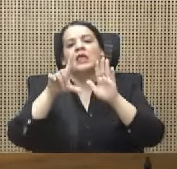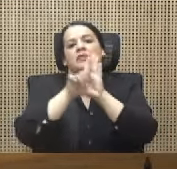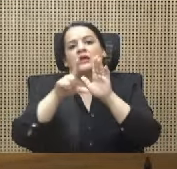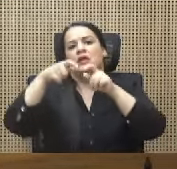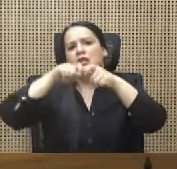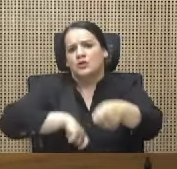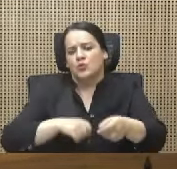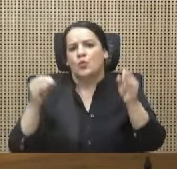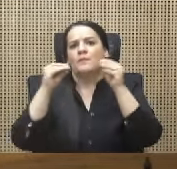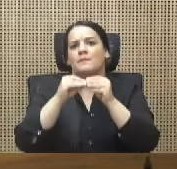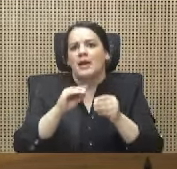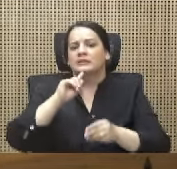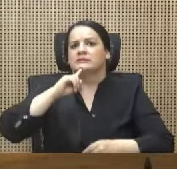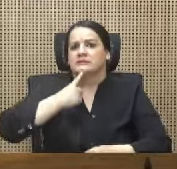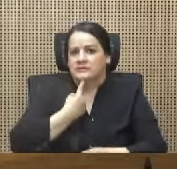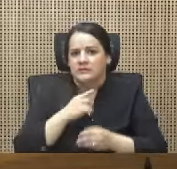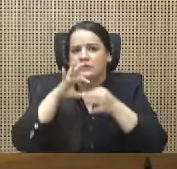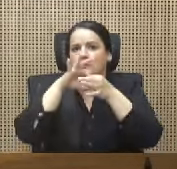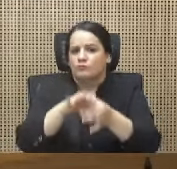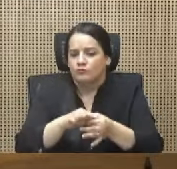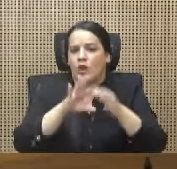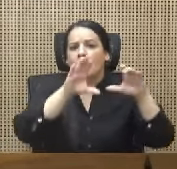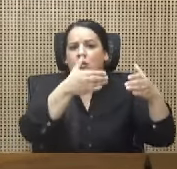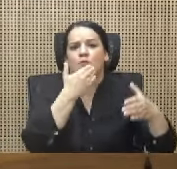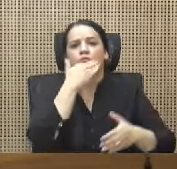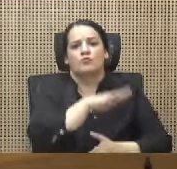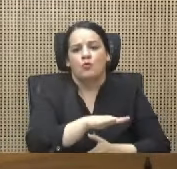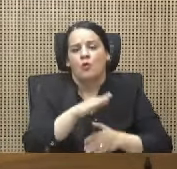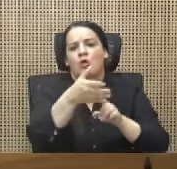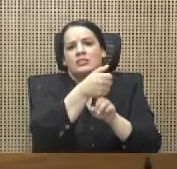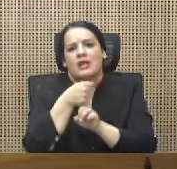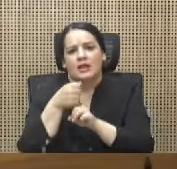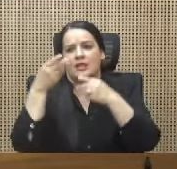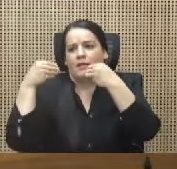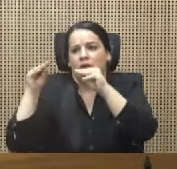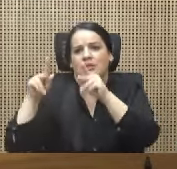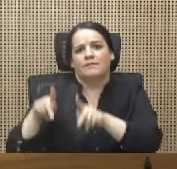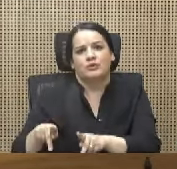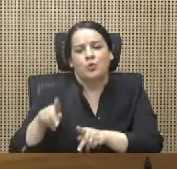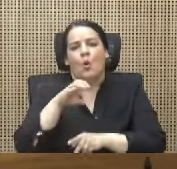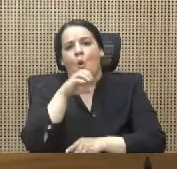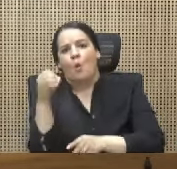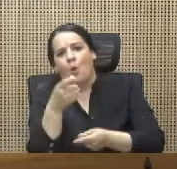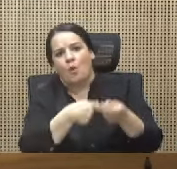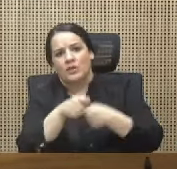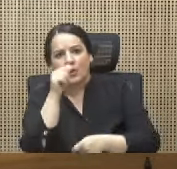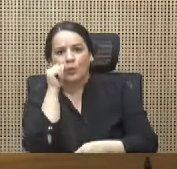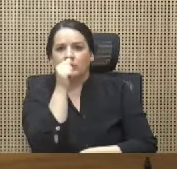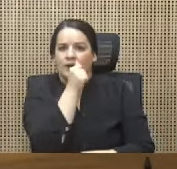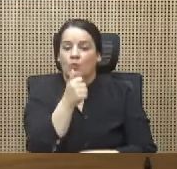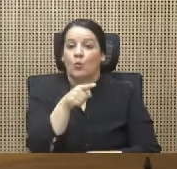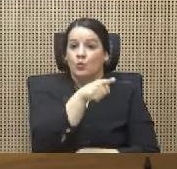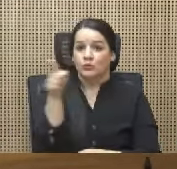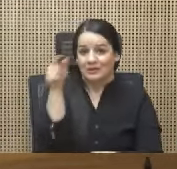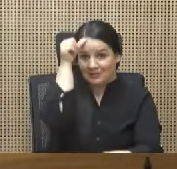más gravosos vinculados al crimen organizado, a la trata de personas, al narcotráfico.